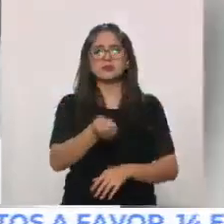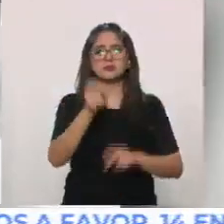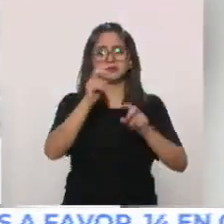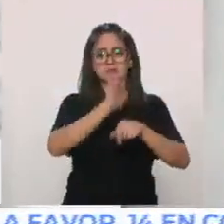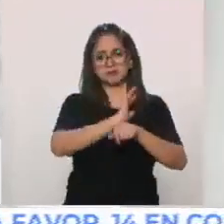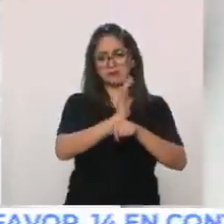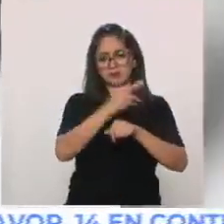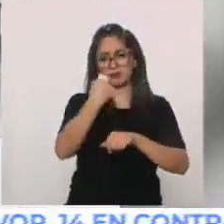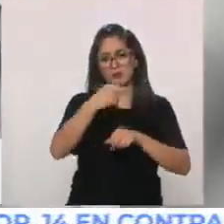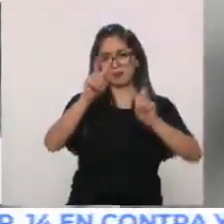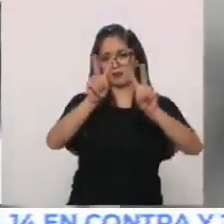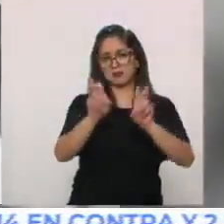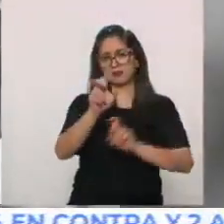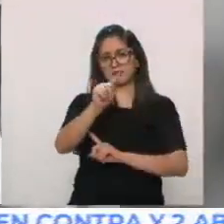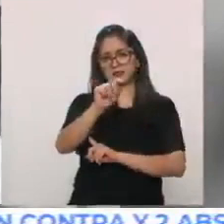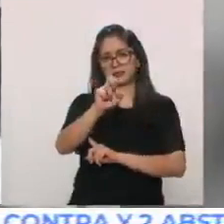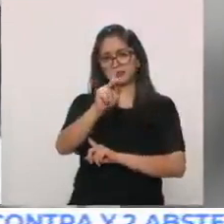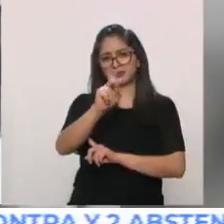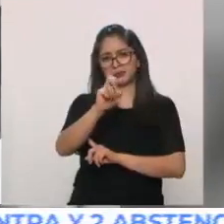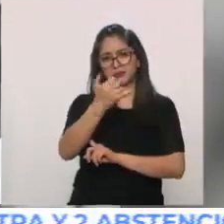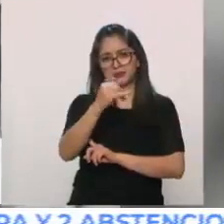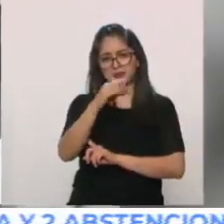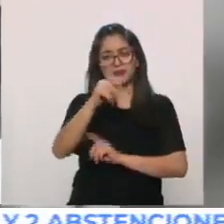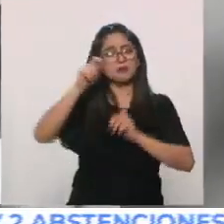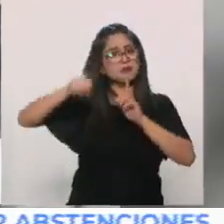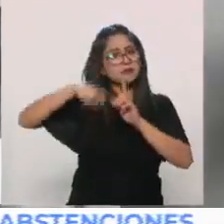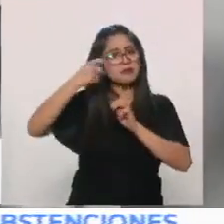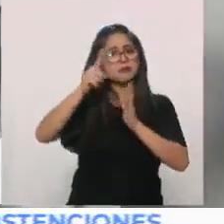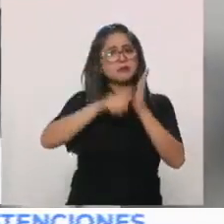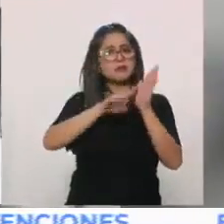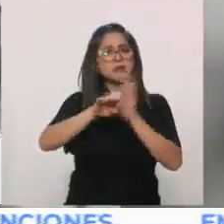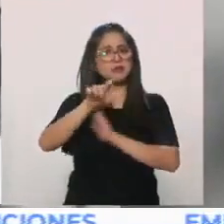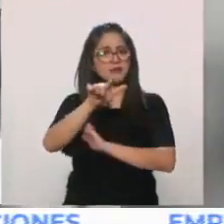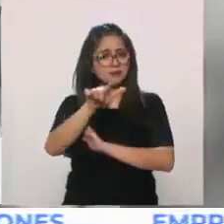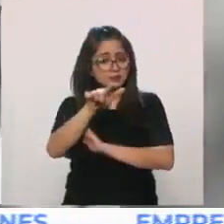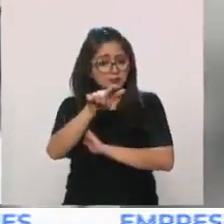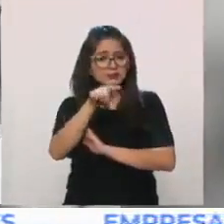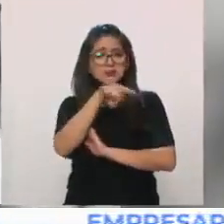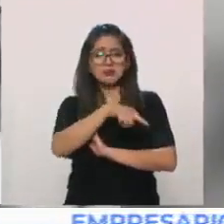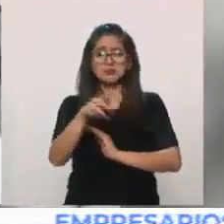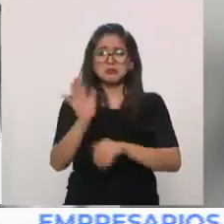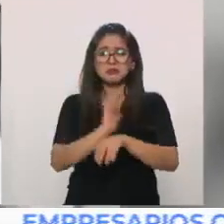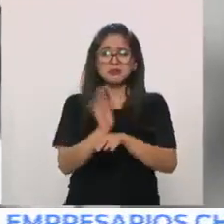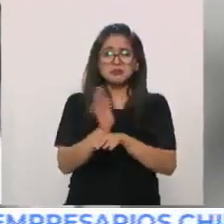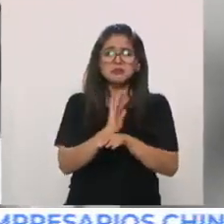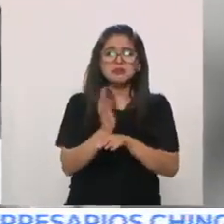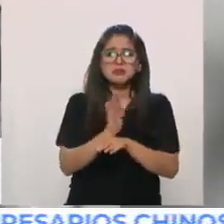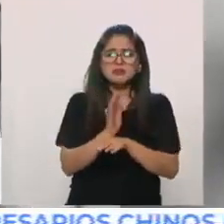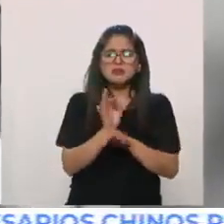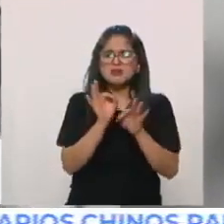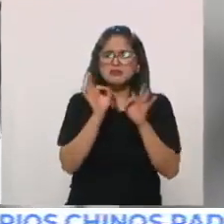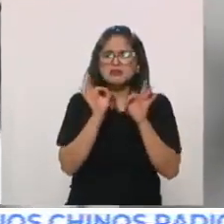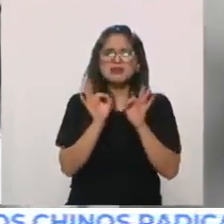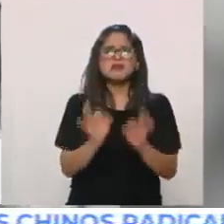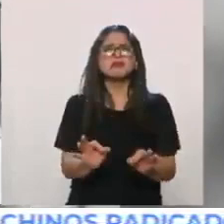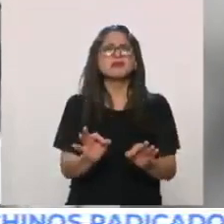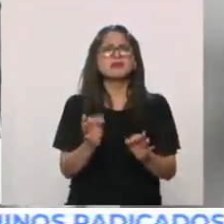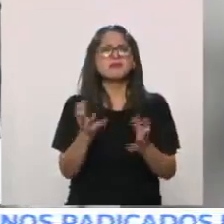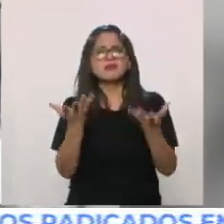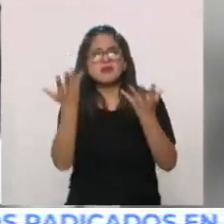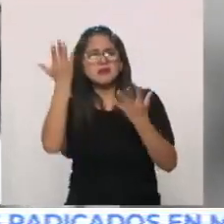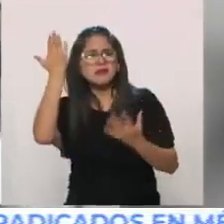una película de 1917, es una película que se tiene registro pues del